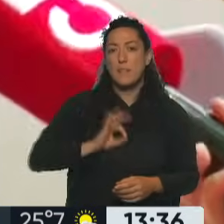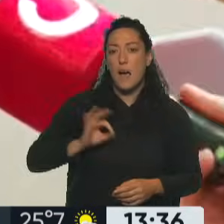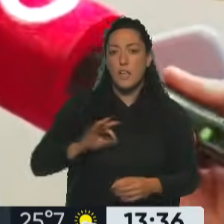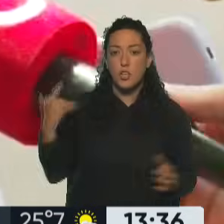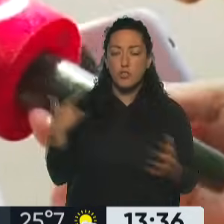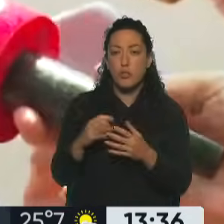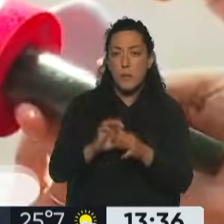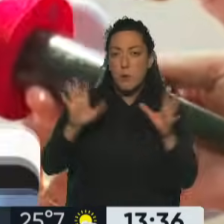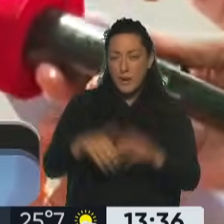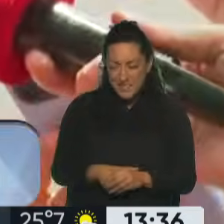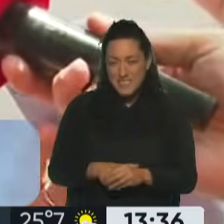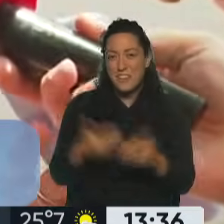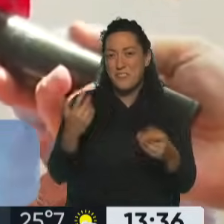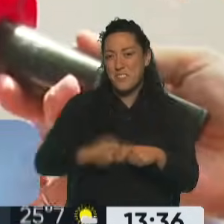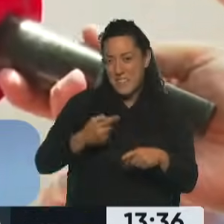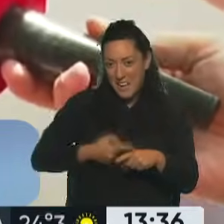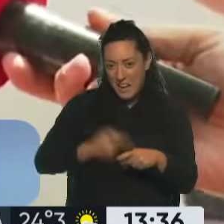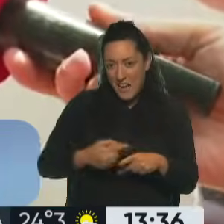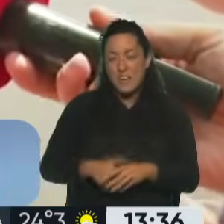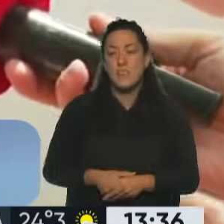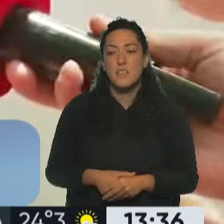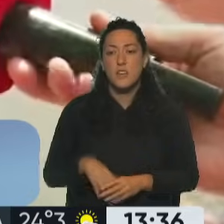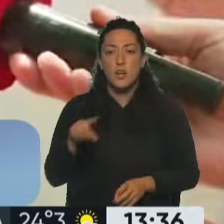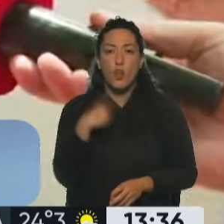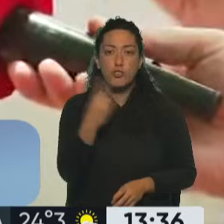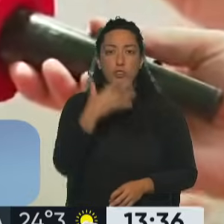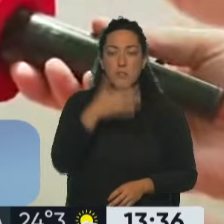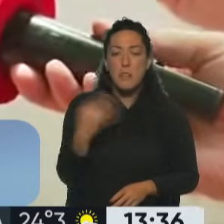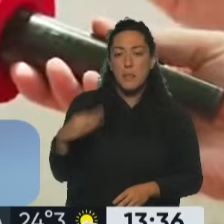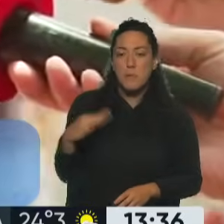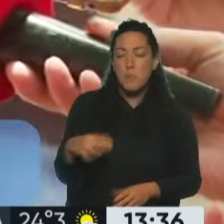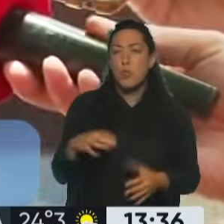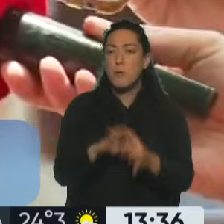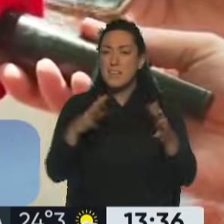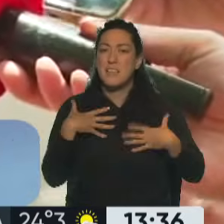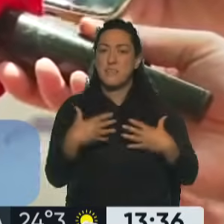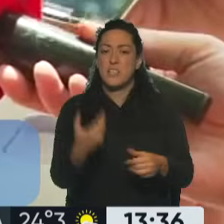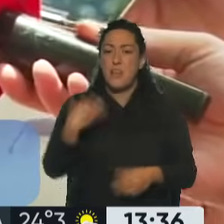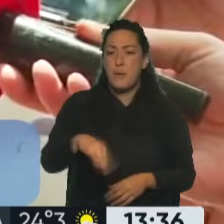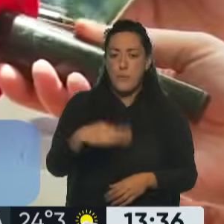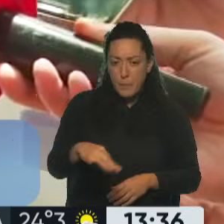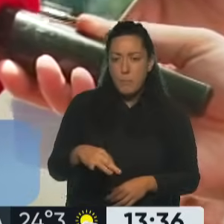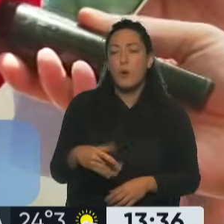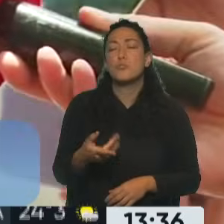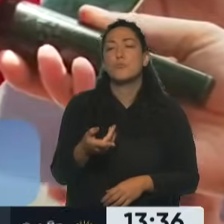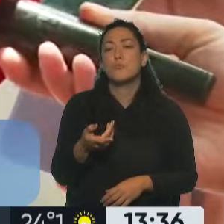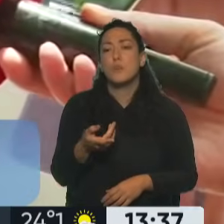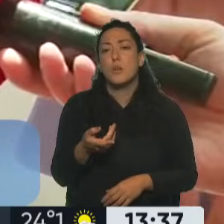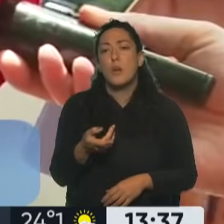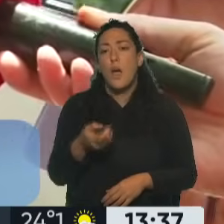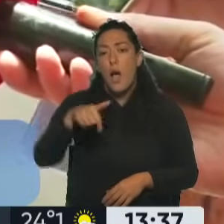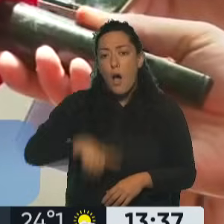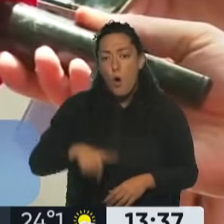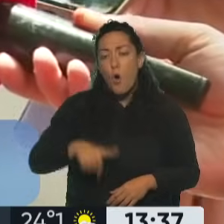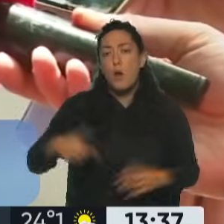democracia, entender que hay que defenderla, la democracia, sobre todo cuando estamos viendo